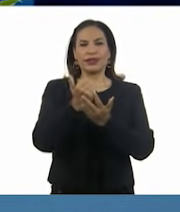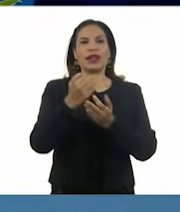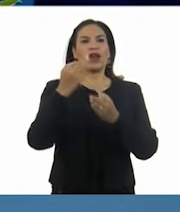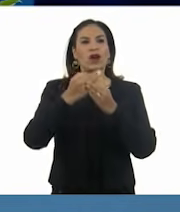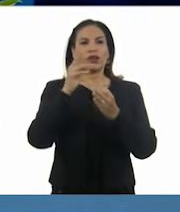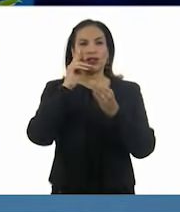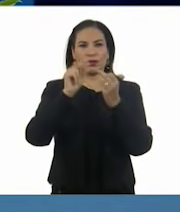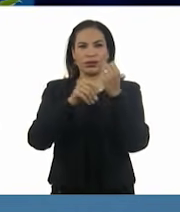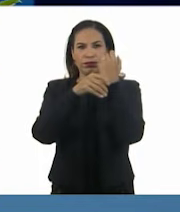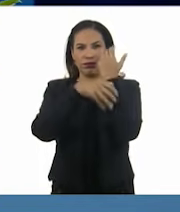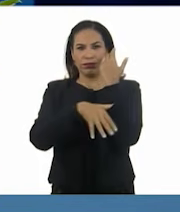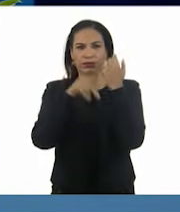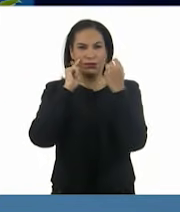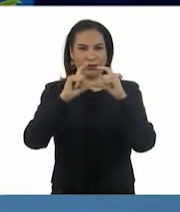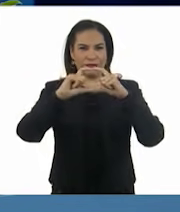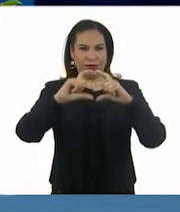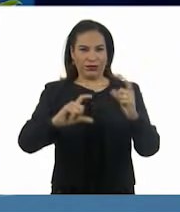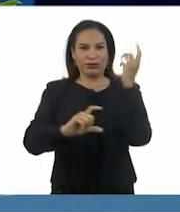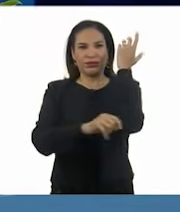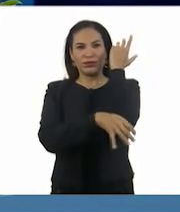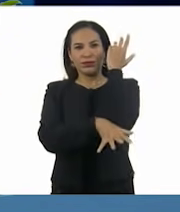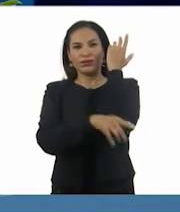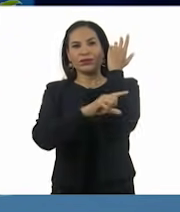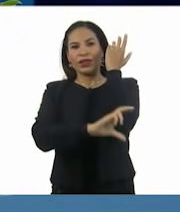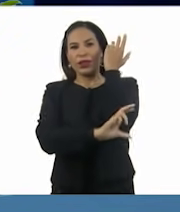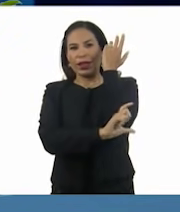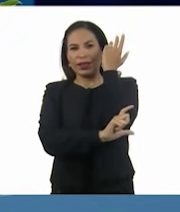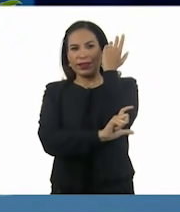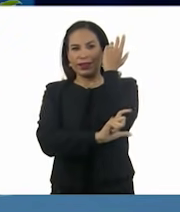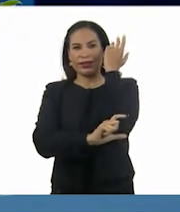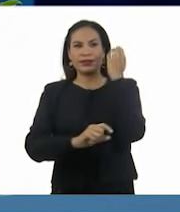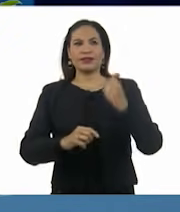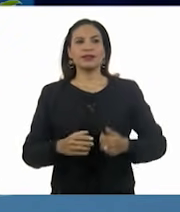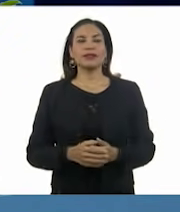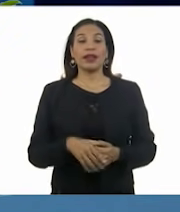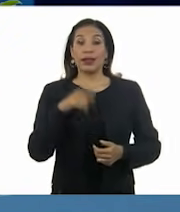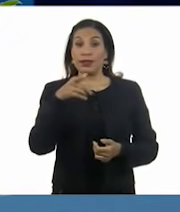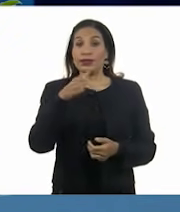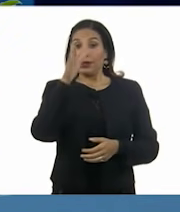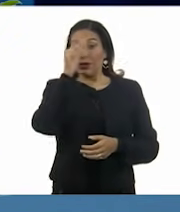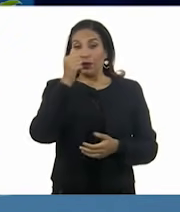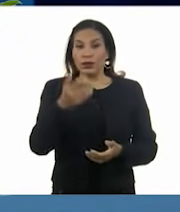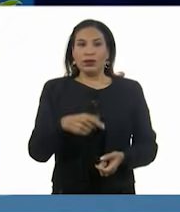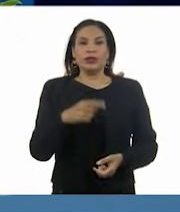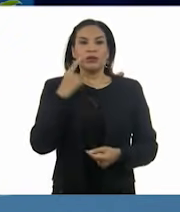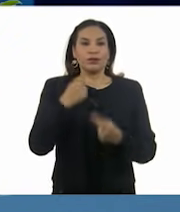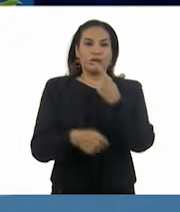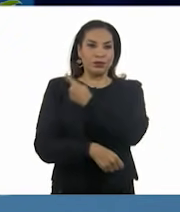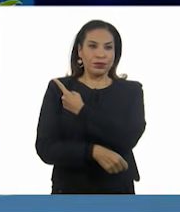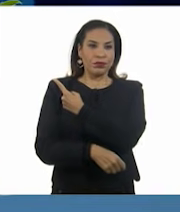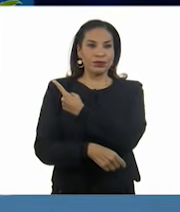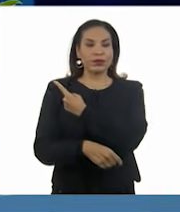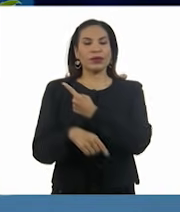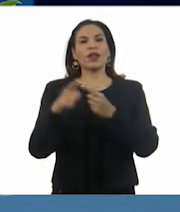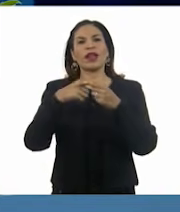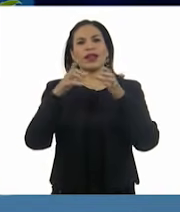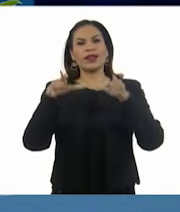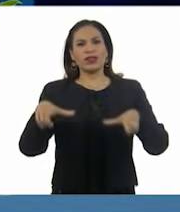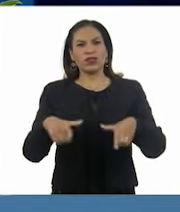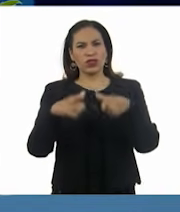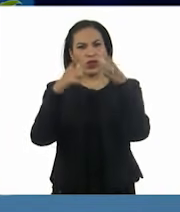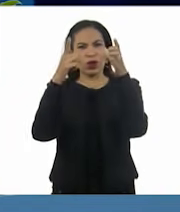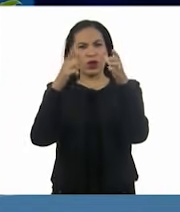a poner este aquí, ¿ok? En donde están las raíces. ¿De acuerdo? El tronco serán las acciones